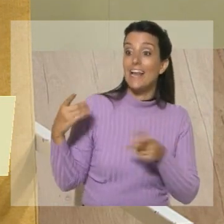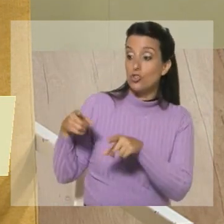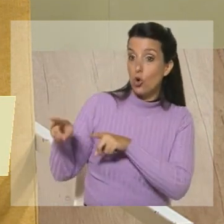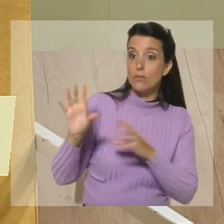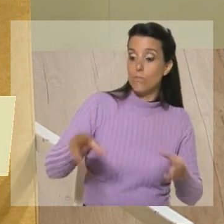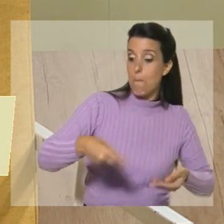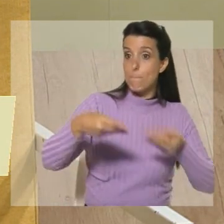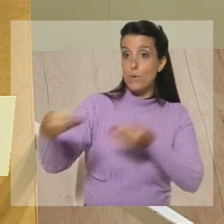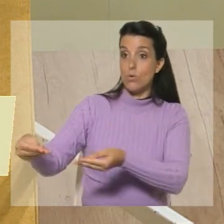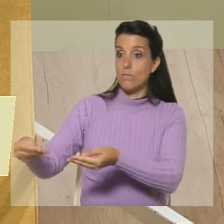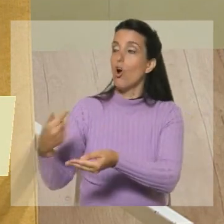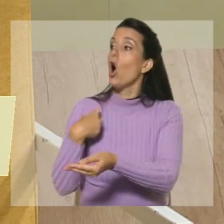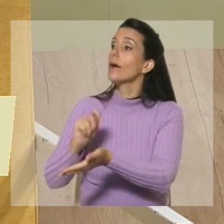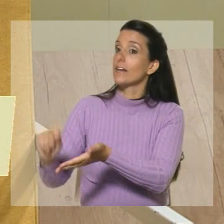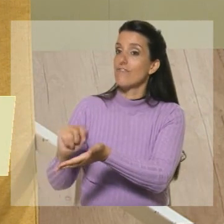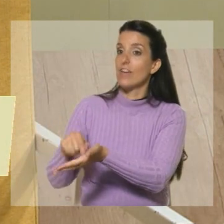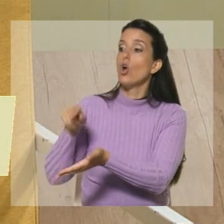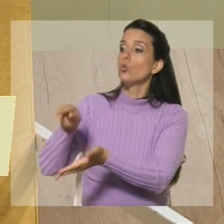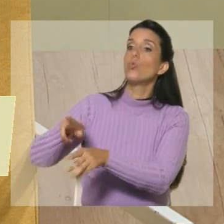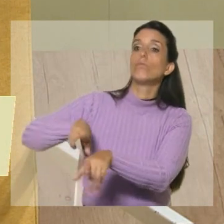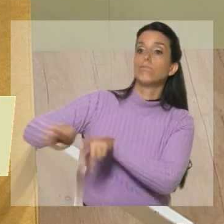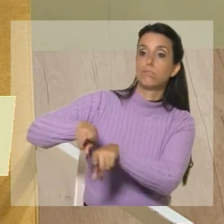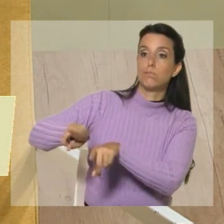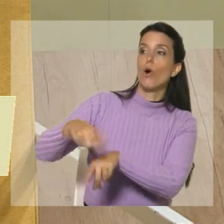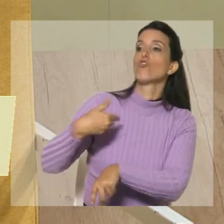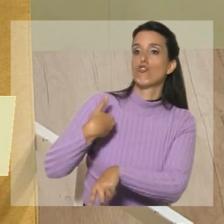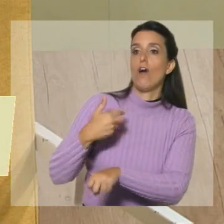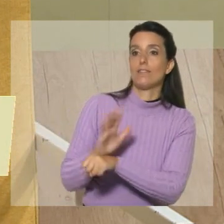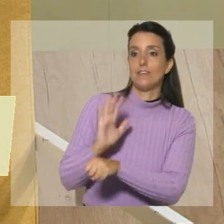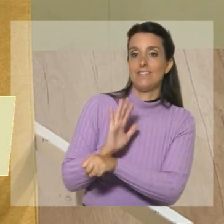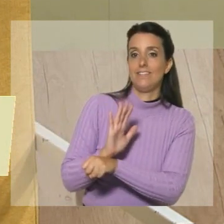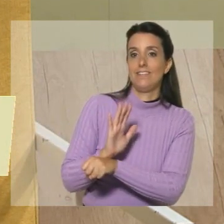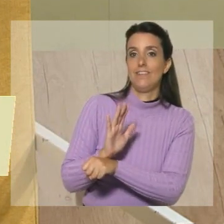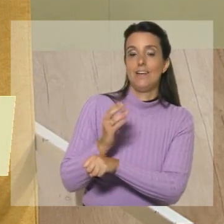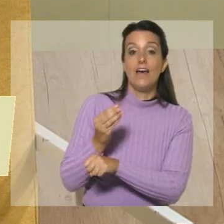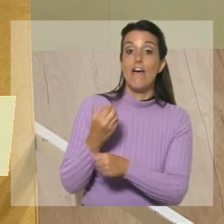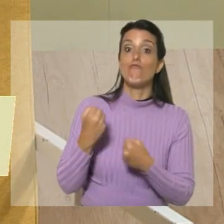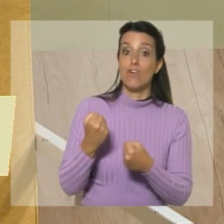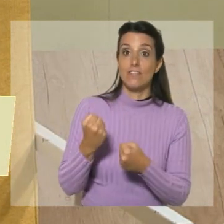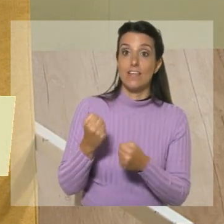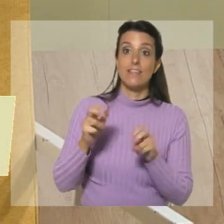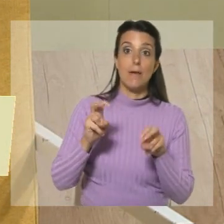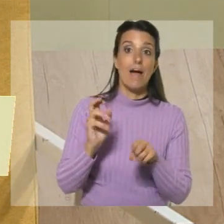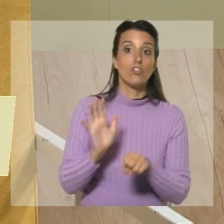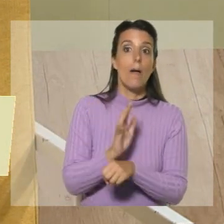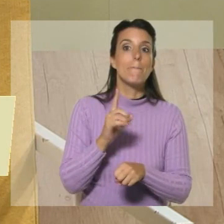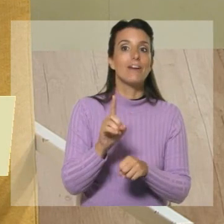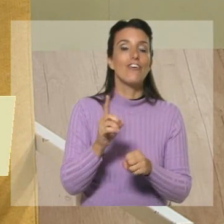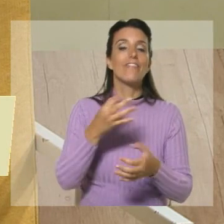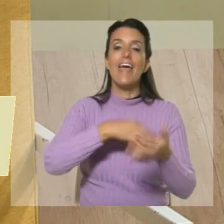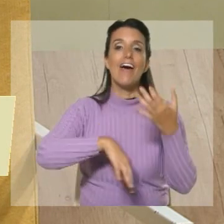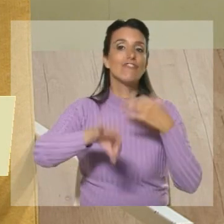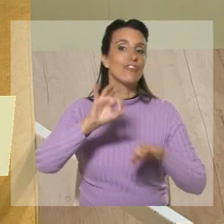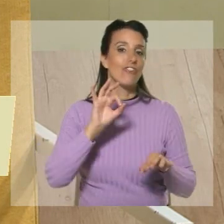directora ponerle a la cuestión su mirada autoral, porque la dirección tiene algo autoral muy fuerte. Pero el teatro es